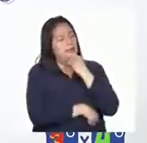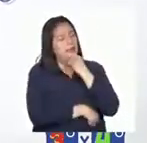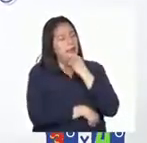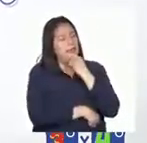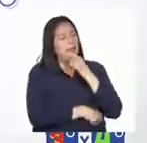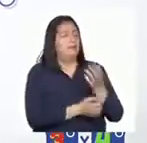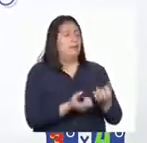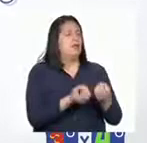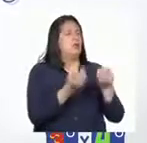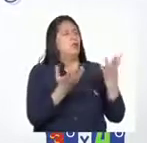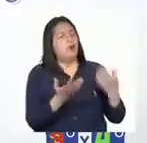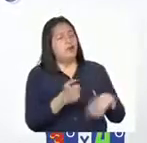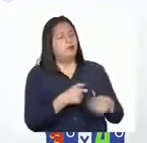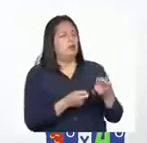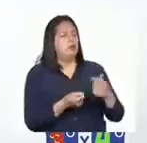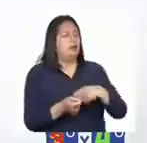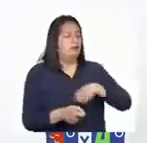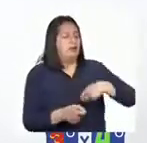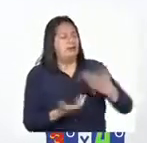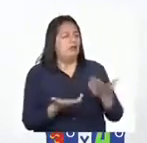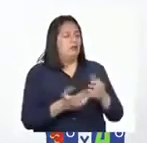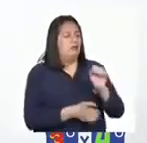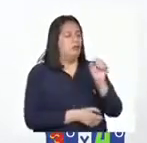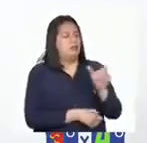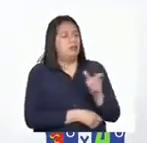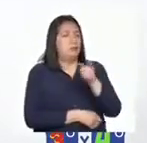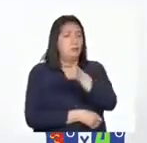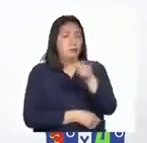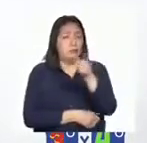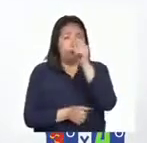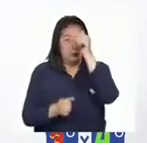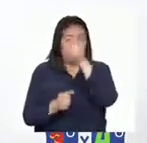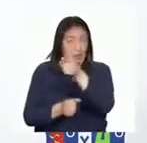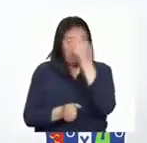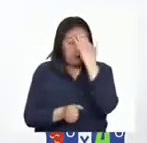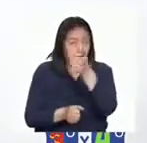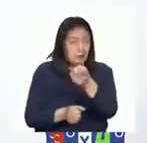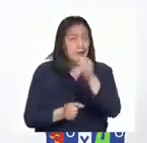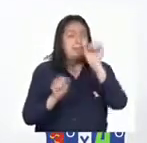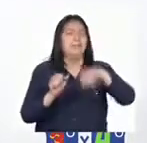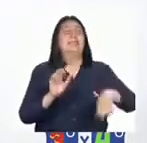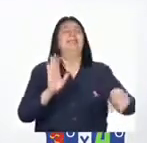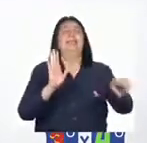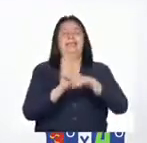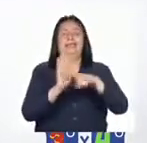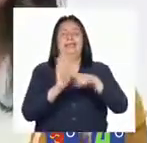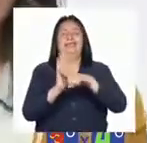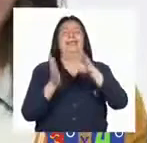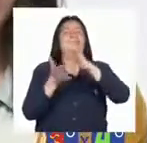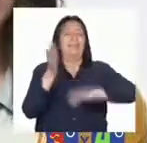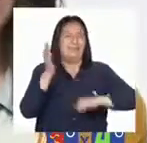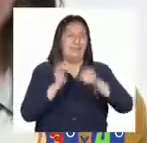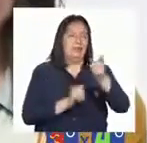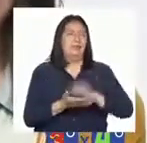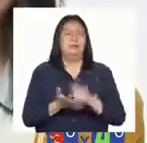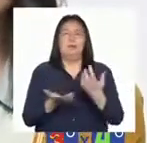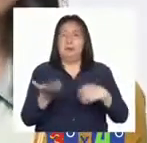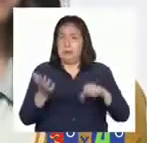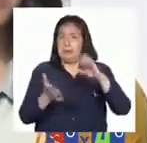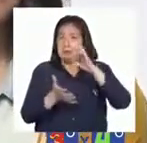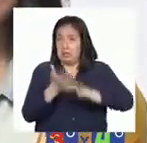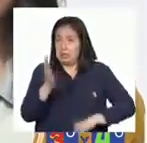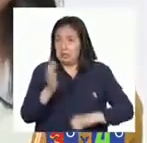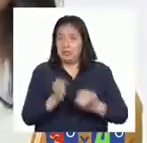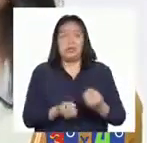para calcular cuántas fajas vendió Sisa. ¿Ustedes lo saben? Es la sustracción. Vamos a restar